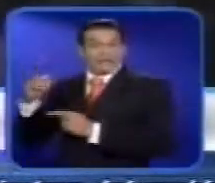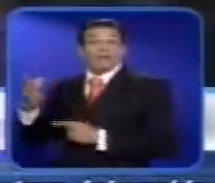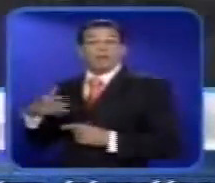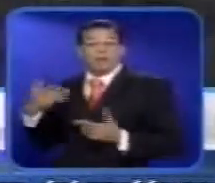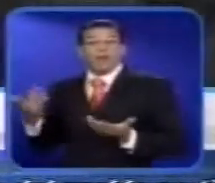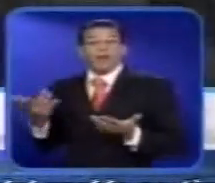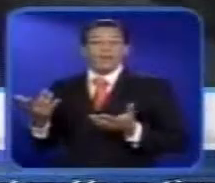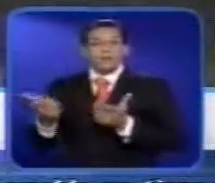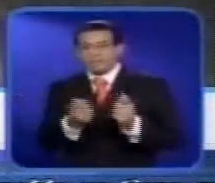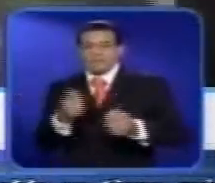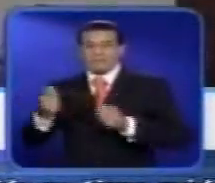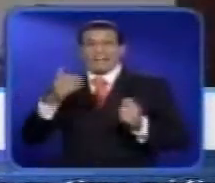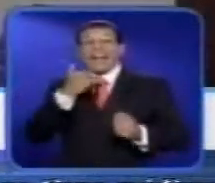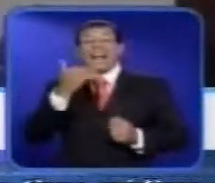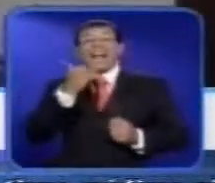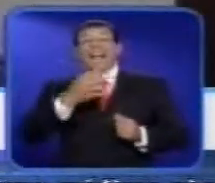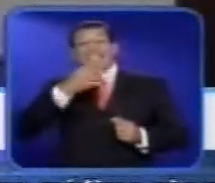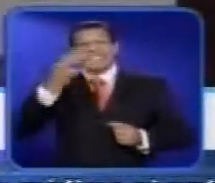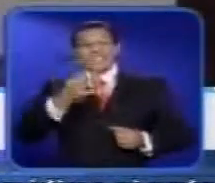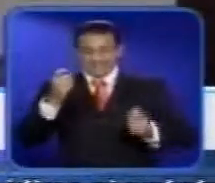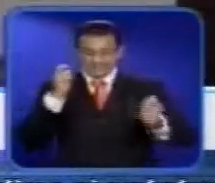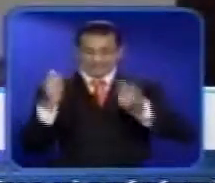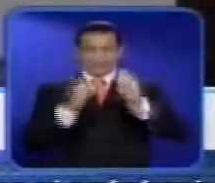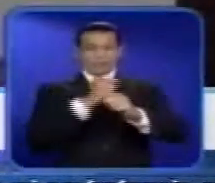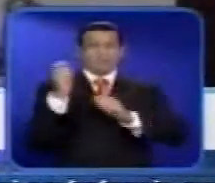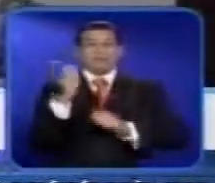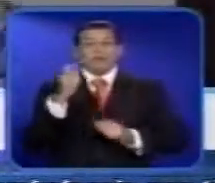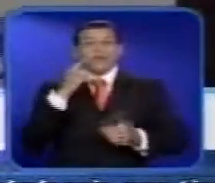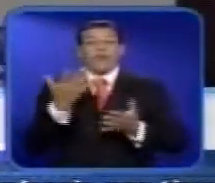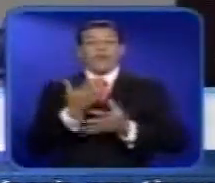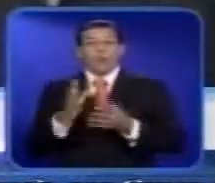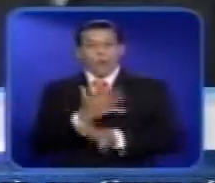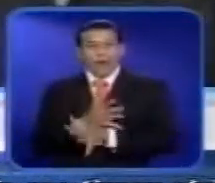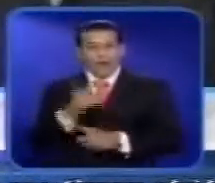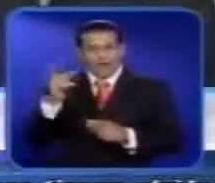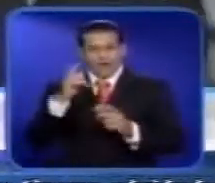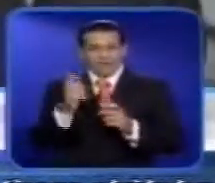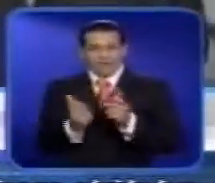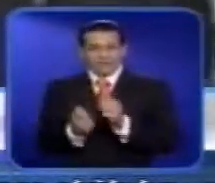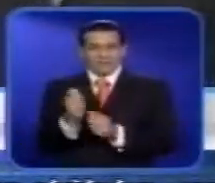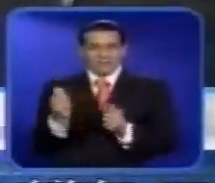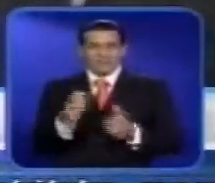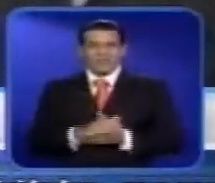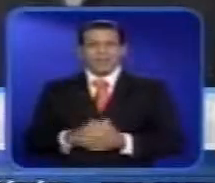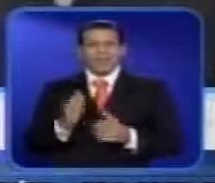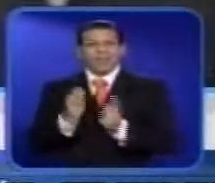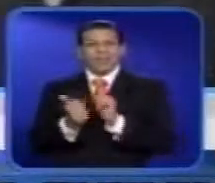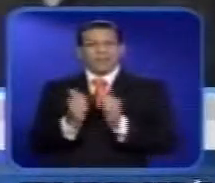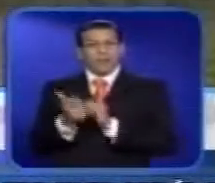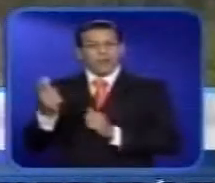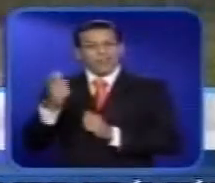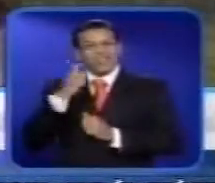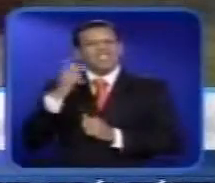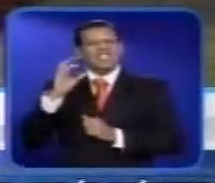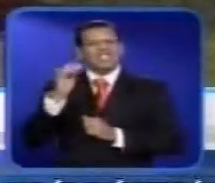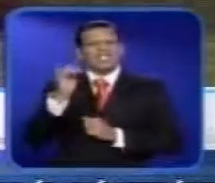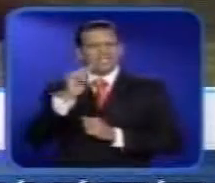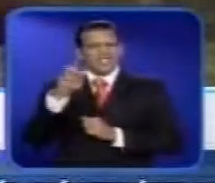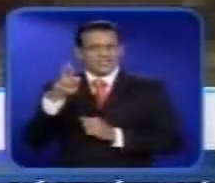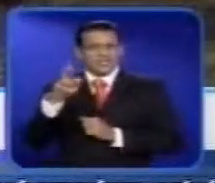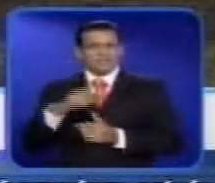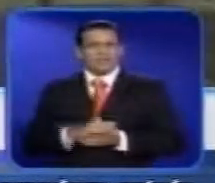vivir casi que en realidad las aventuras del joven hechicero y sus amigos. Esta es la primera vez que tenemos este deporte ficticio Quidditch que juega Harry